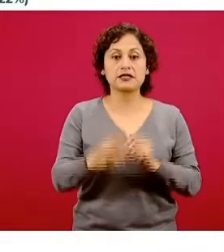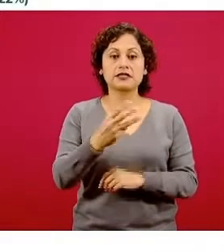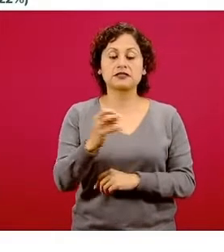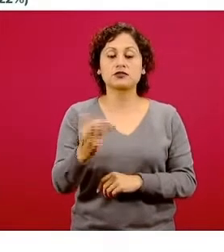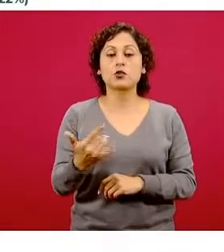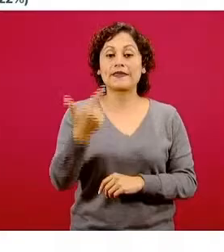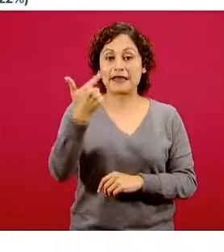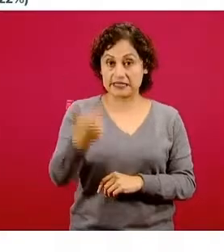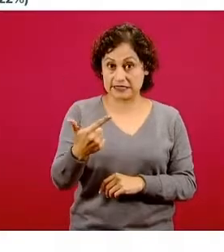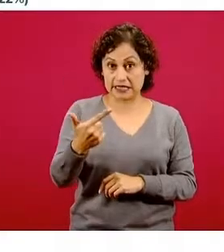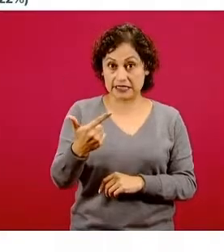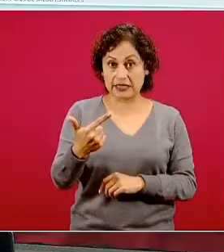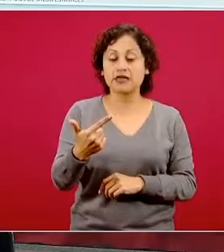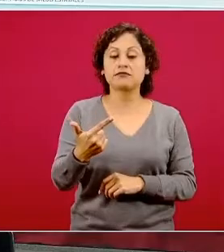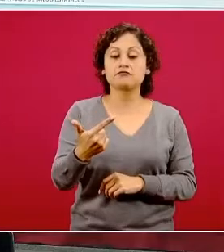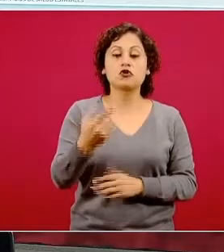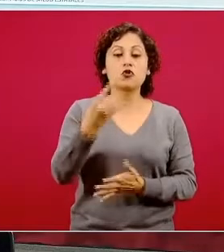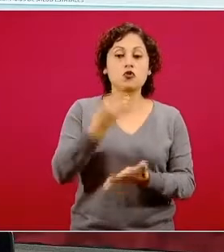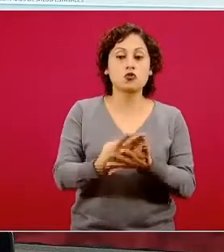tenemos ocupadas